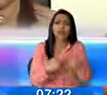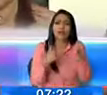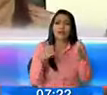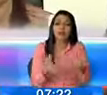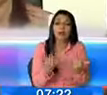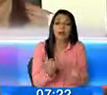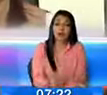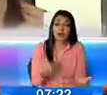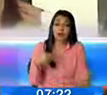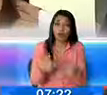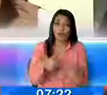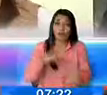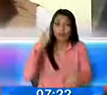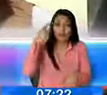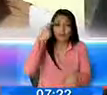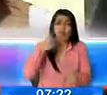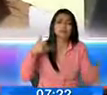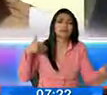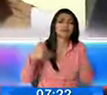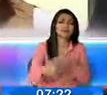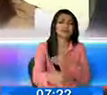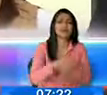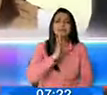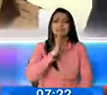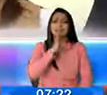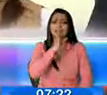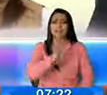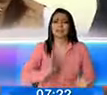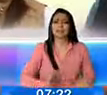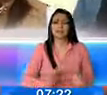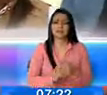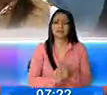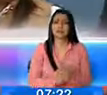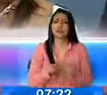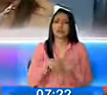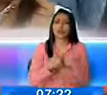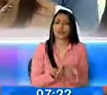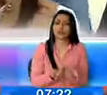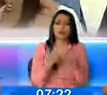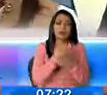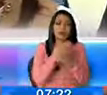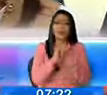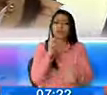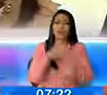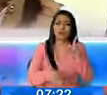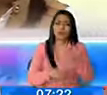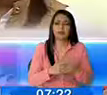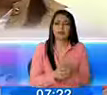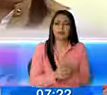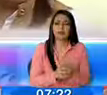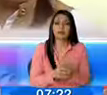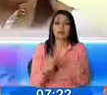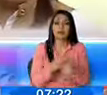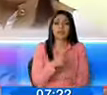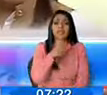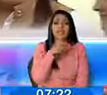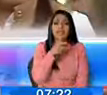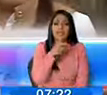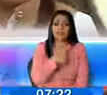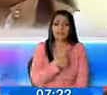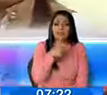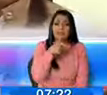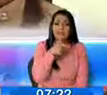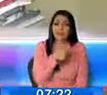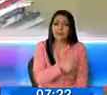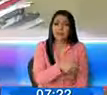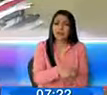de ahora, no de nuestro gobierno, sino de siempre, para empezar. ¿Cómo cuantifica? Y lo peor de todo es, ¿y quién supuestamente hubiese